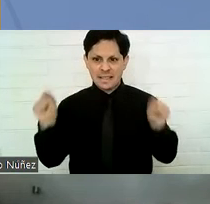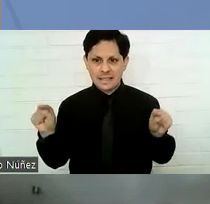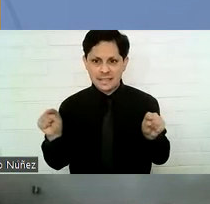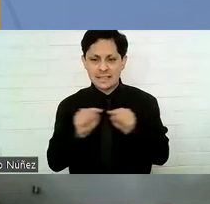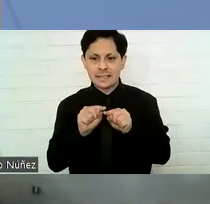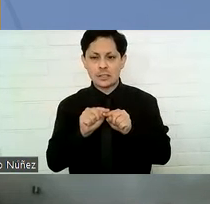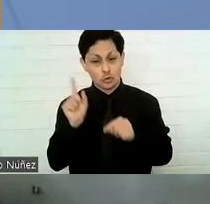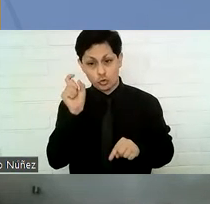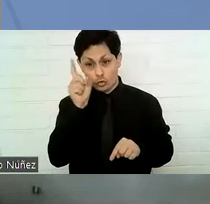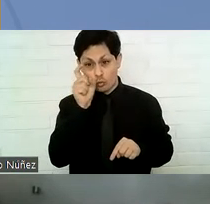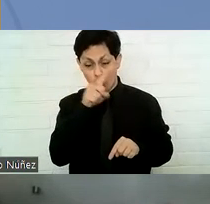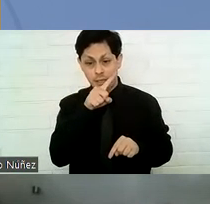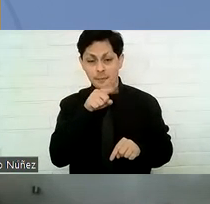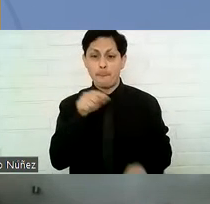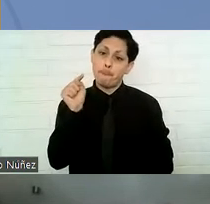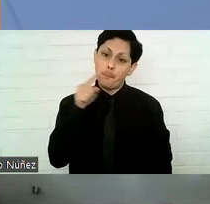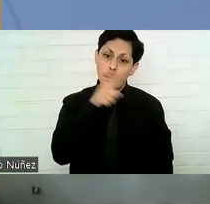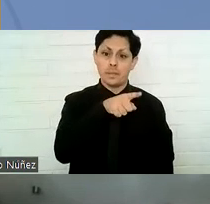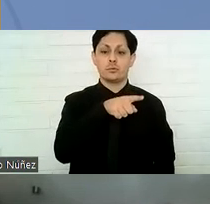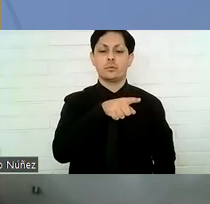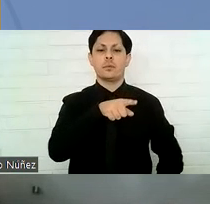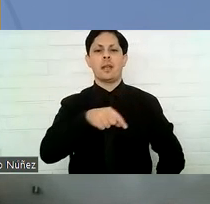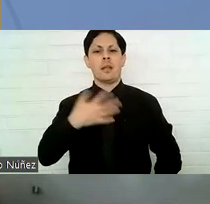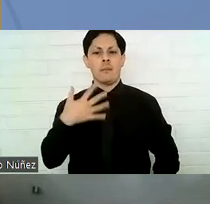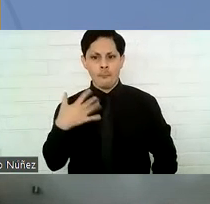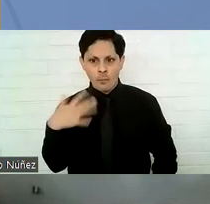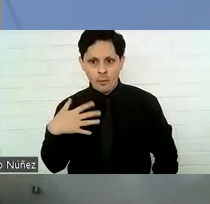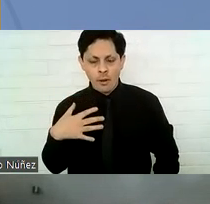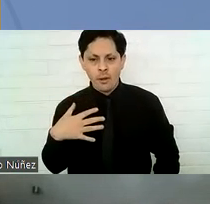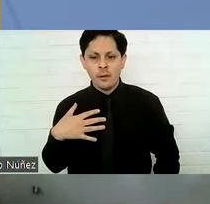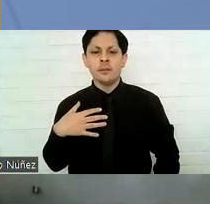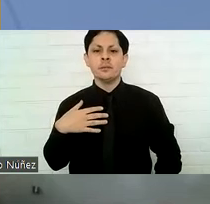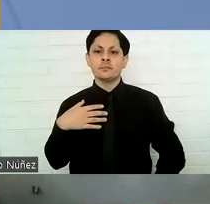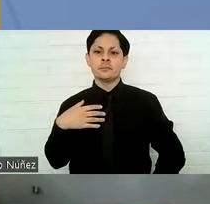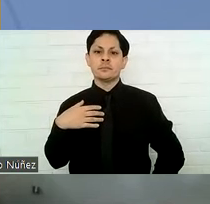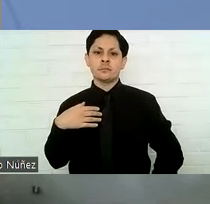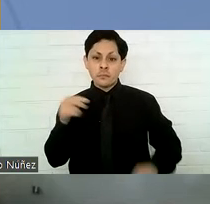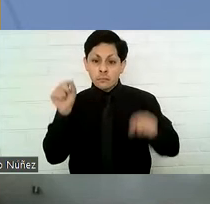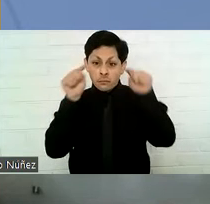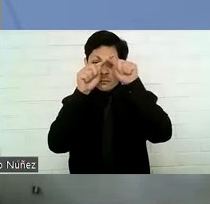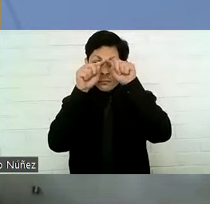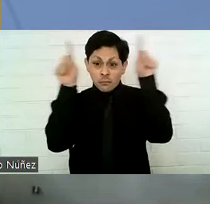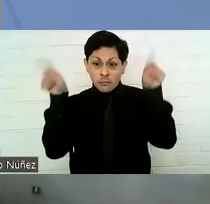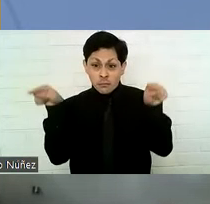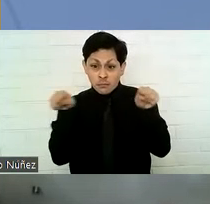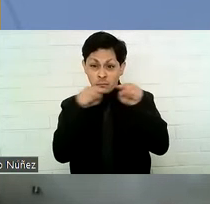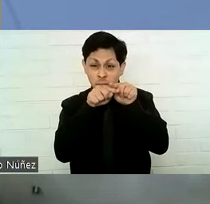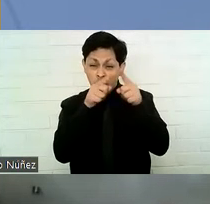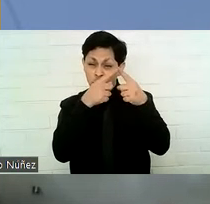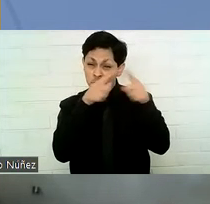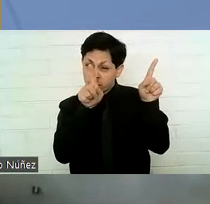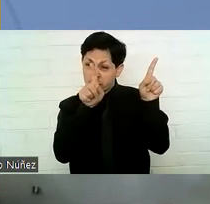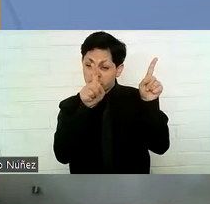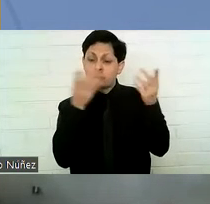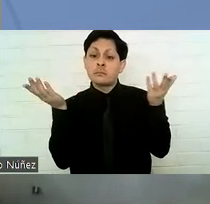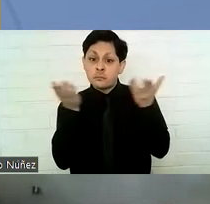Justo por eso es importante dar cuenta de la constitución de la polisemia de la diferencia y cómo se han